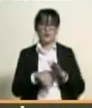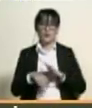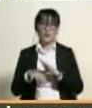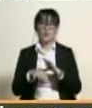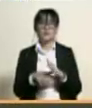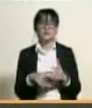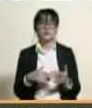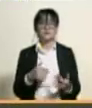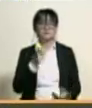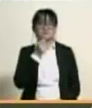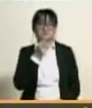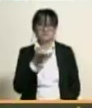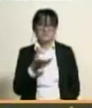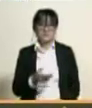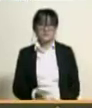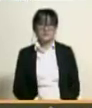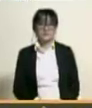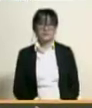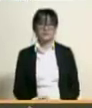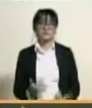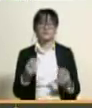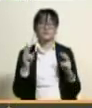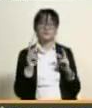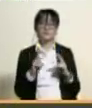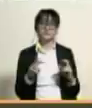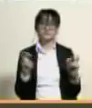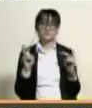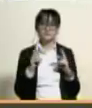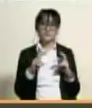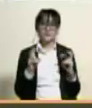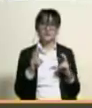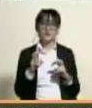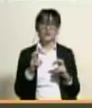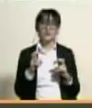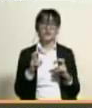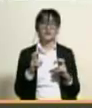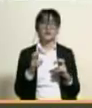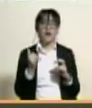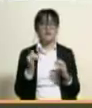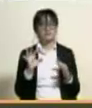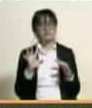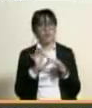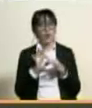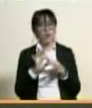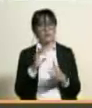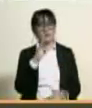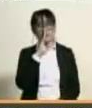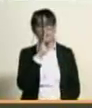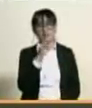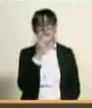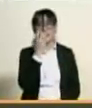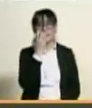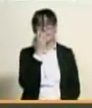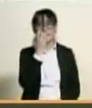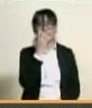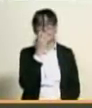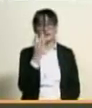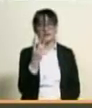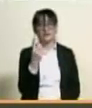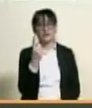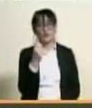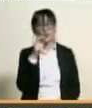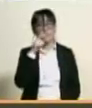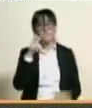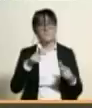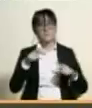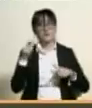compartir a esta hora: las investigaciones arrojan una vinculación directa de 31 de las